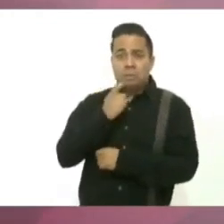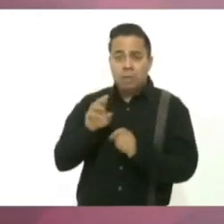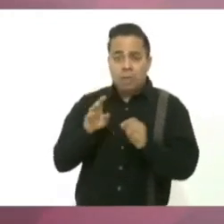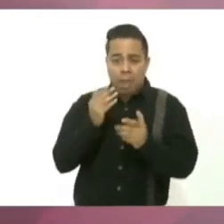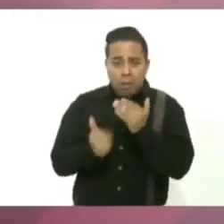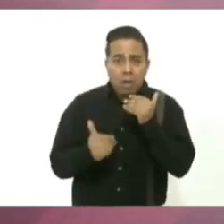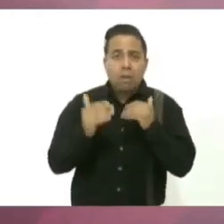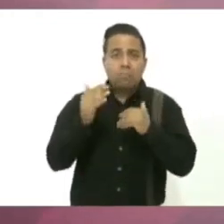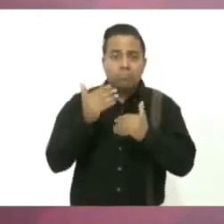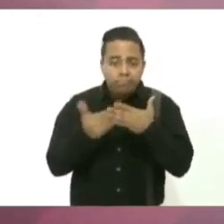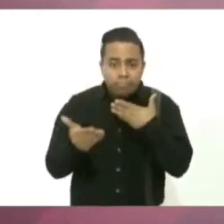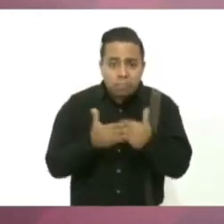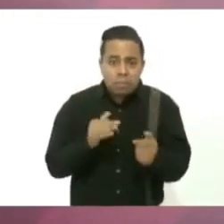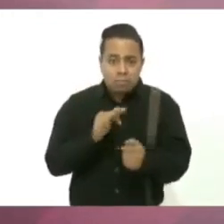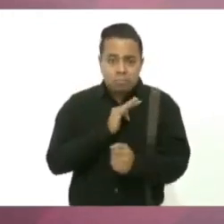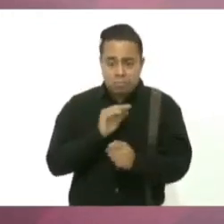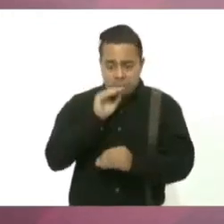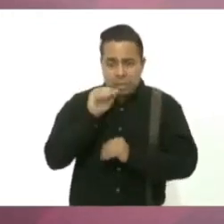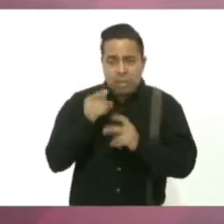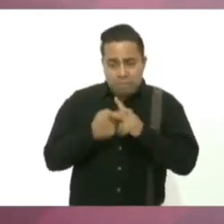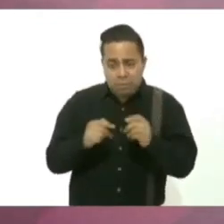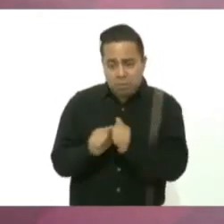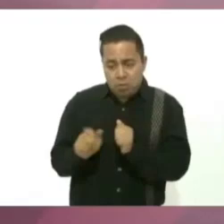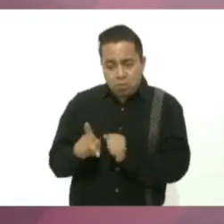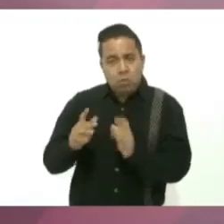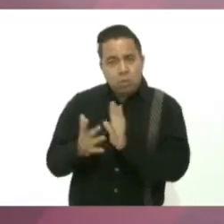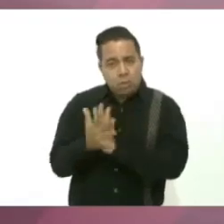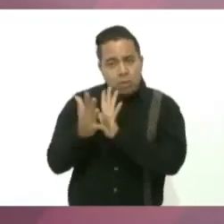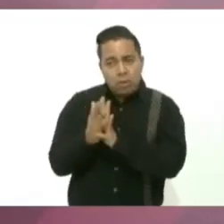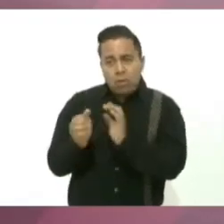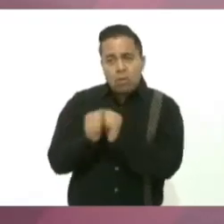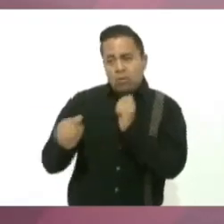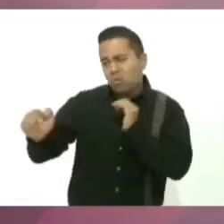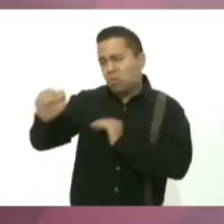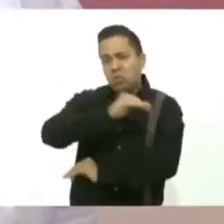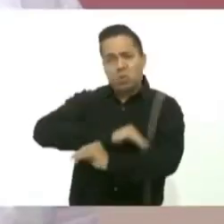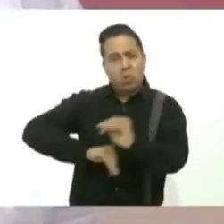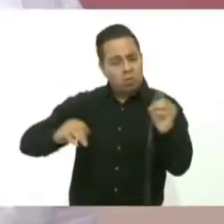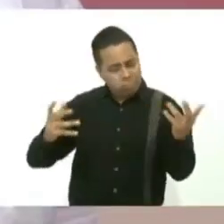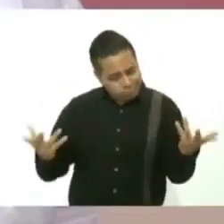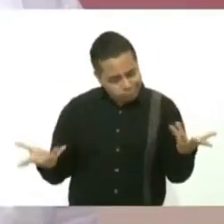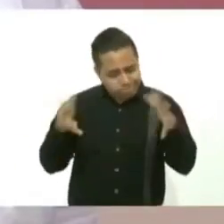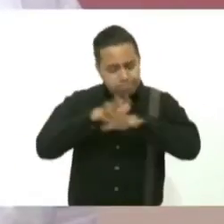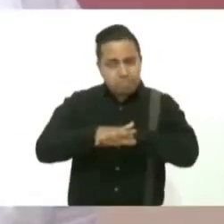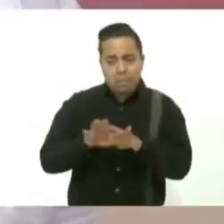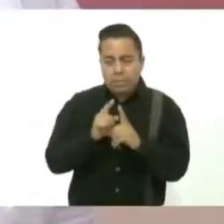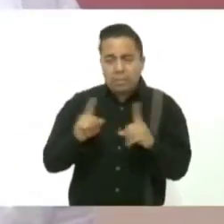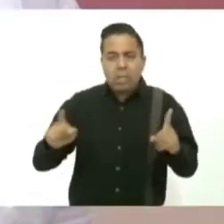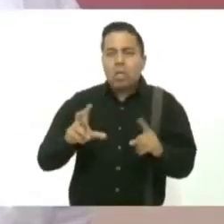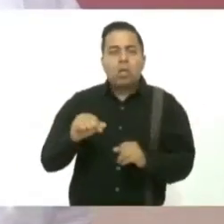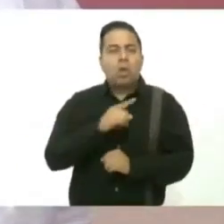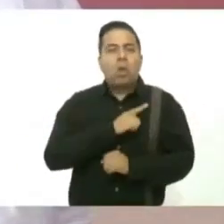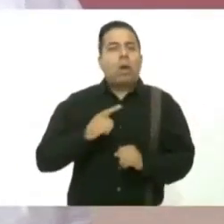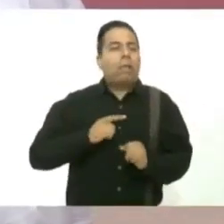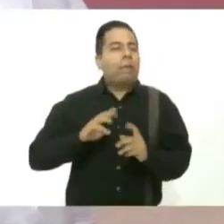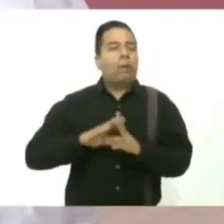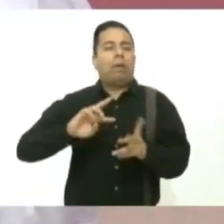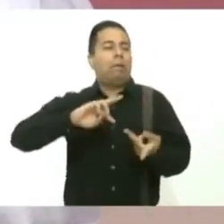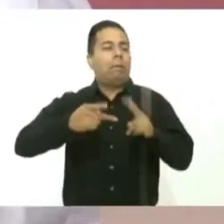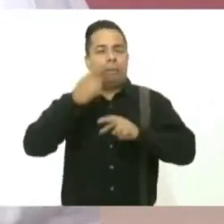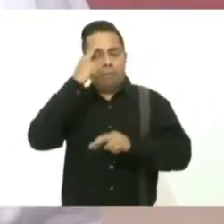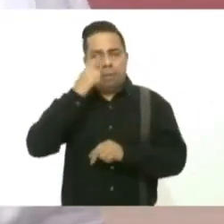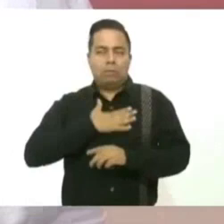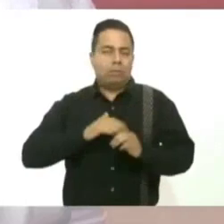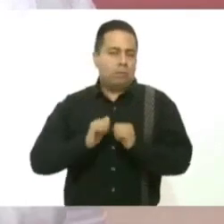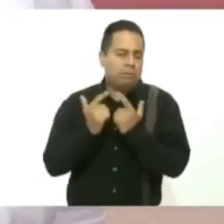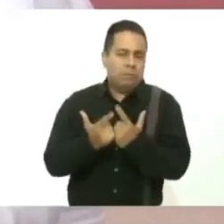modernidad puede ser forjada desde abajo sin excluir a nadie y que el desarrollo no tiene por qué ser contrario a la justicia